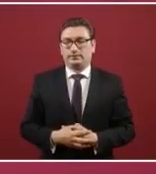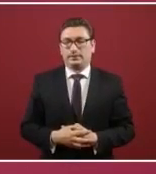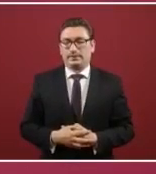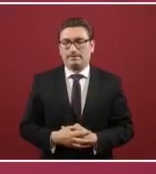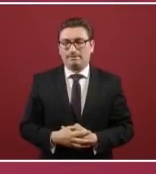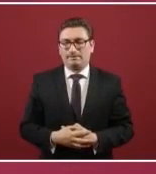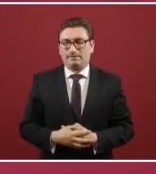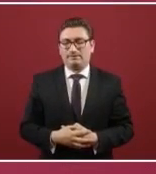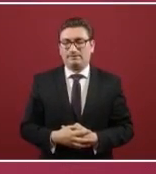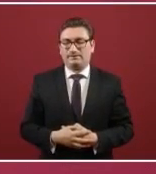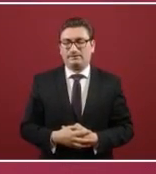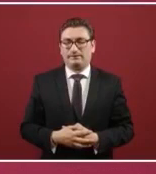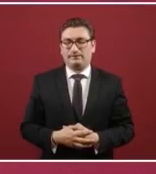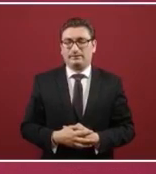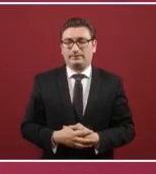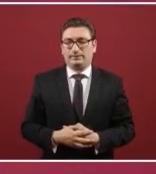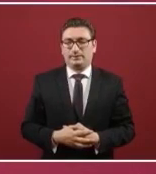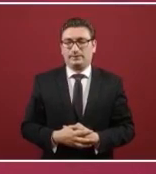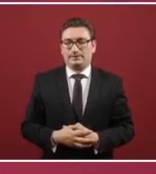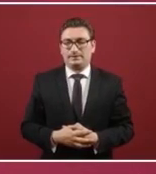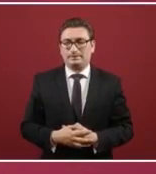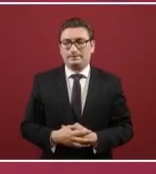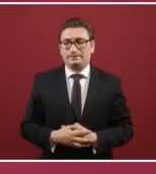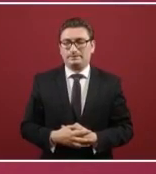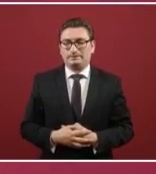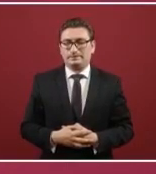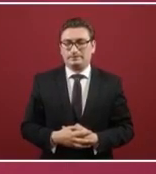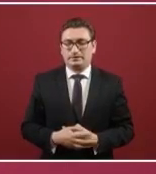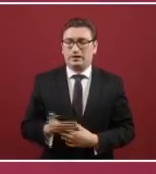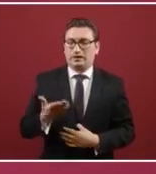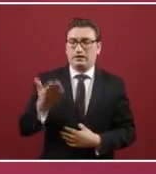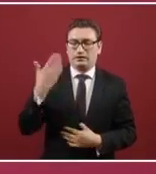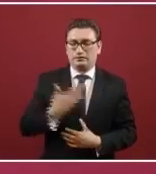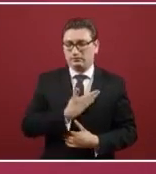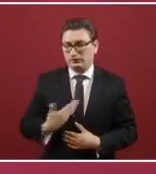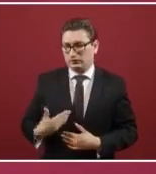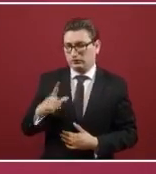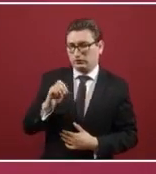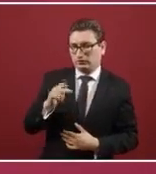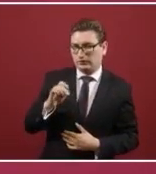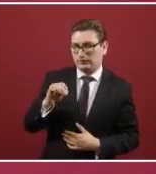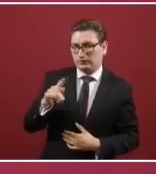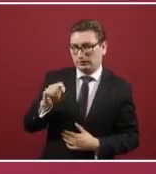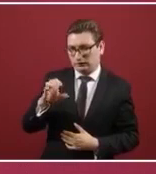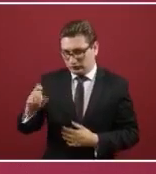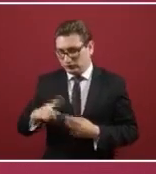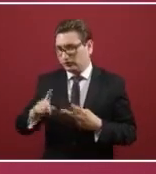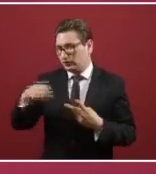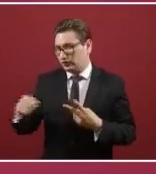Con la decisión que se toma, con el presidente López Mateos, con Ortiz